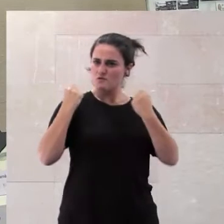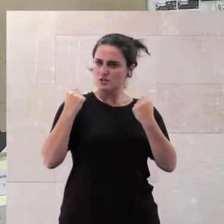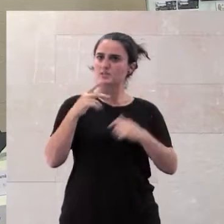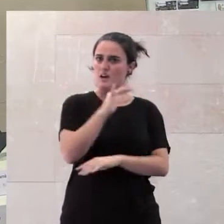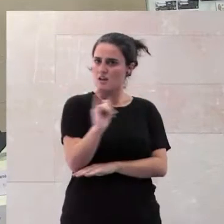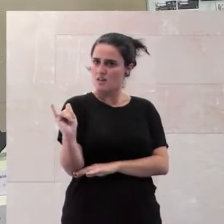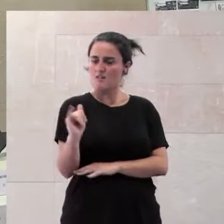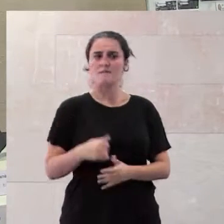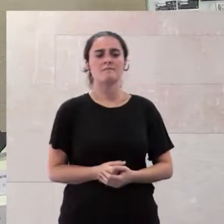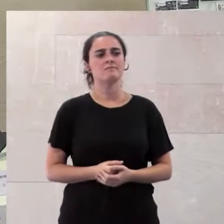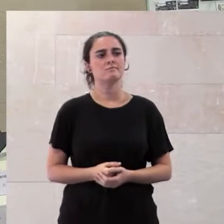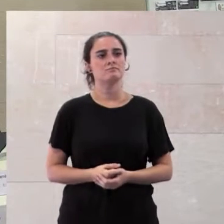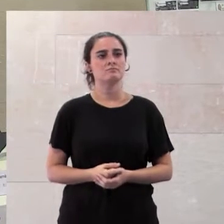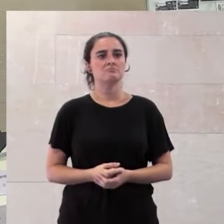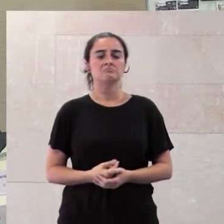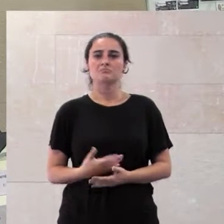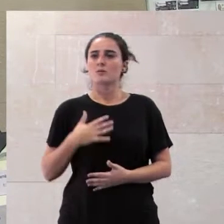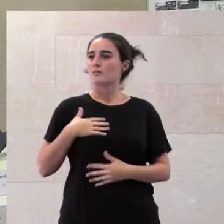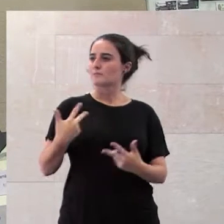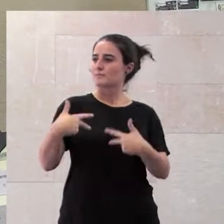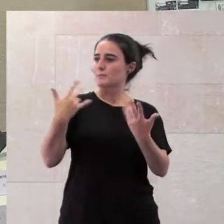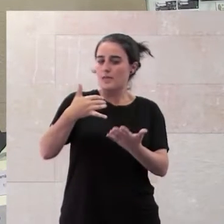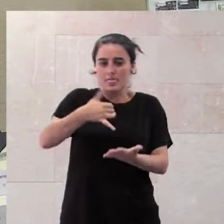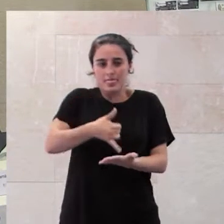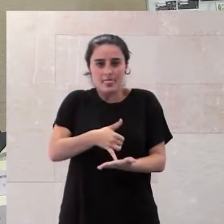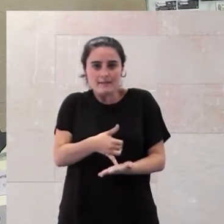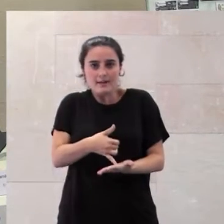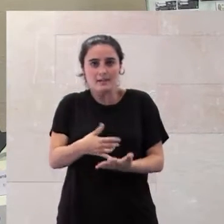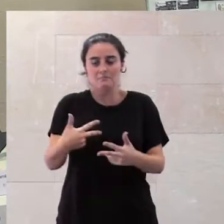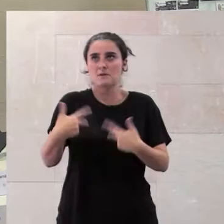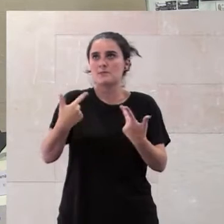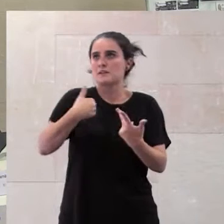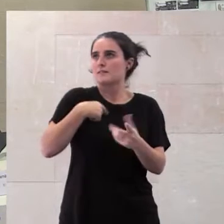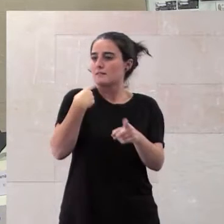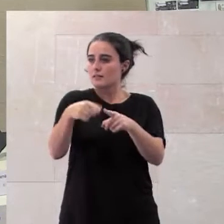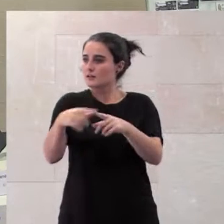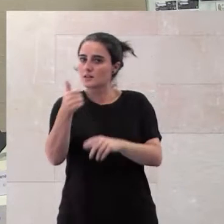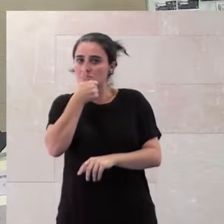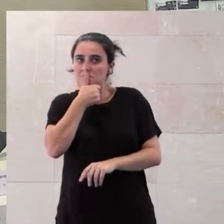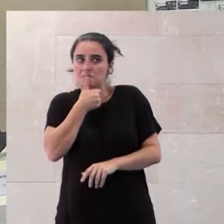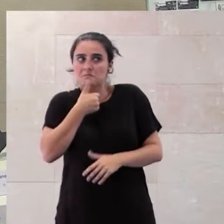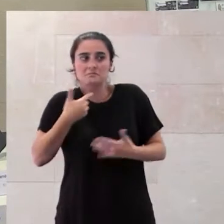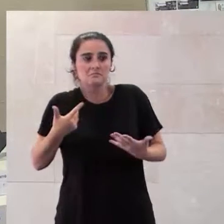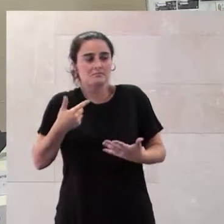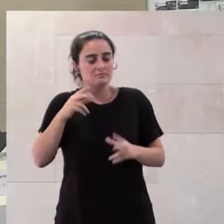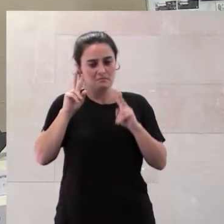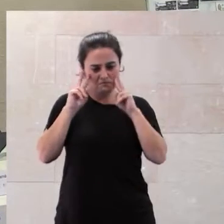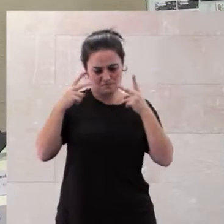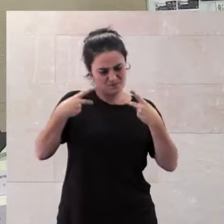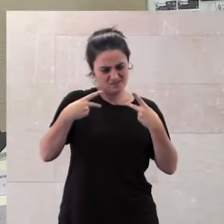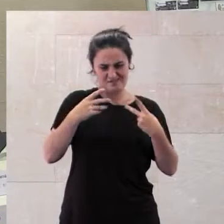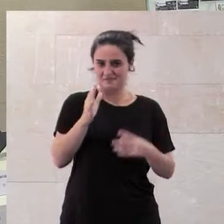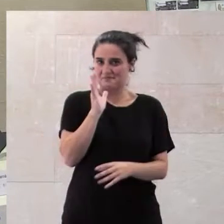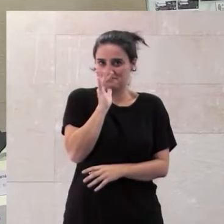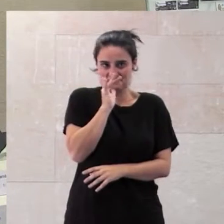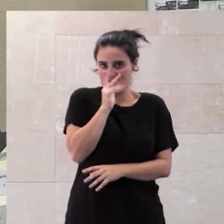Por un lado, permitirme mi debilidad, permitirme haber tragado con cosas que he tragado y verme ahora que soy incapaz, no sería capaz,